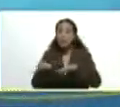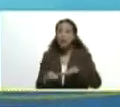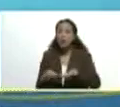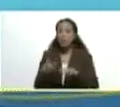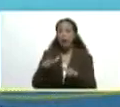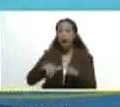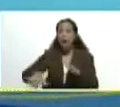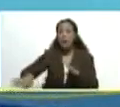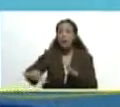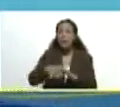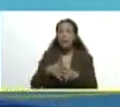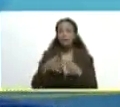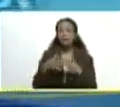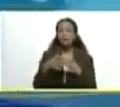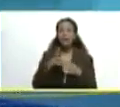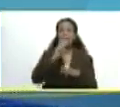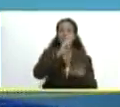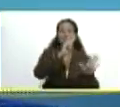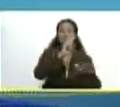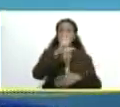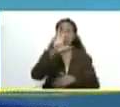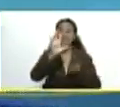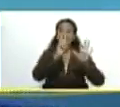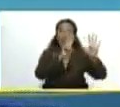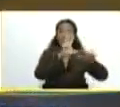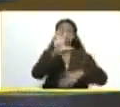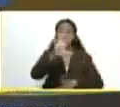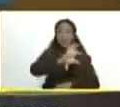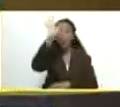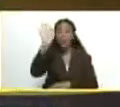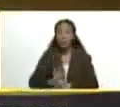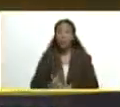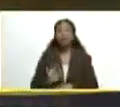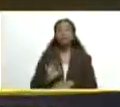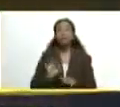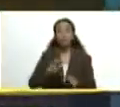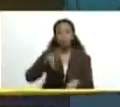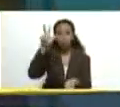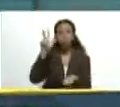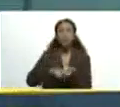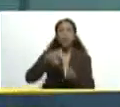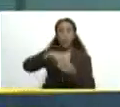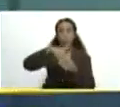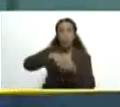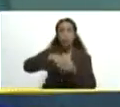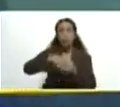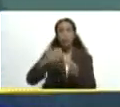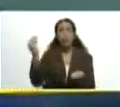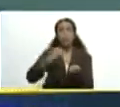país y usted aquí tiene más del 75% de votos seguros en el municipio de San Juan de Capistrano.